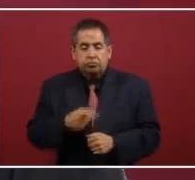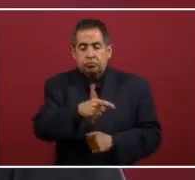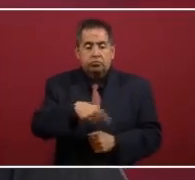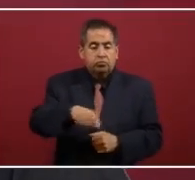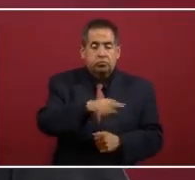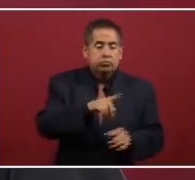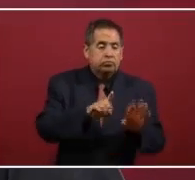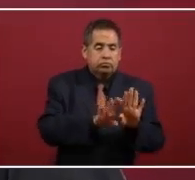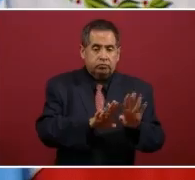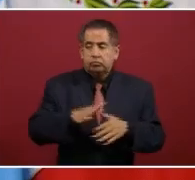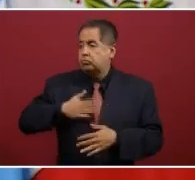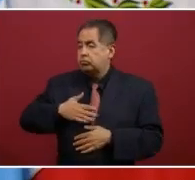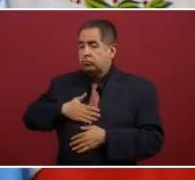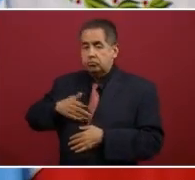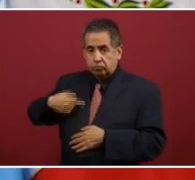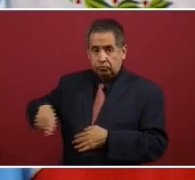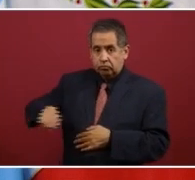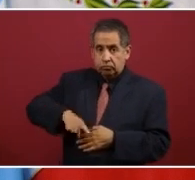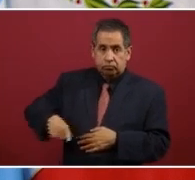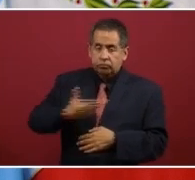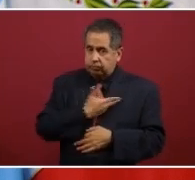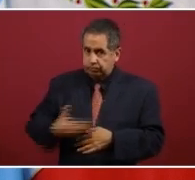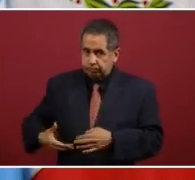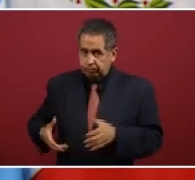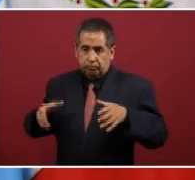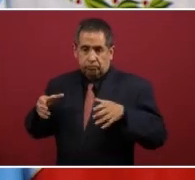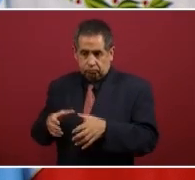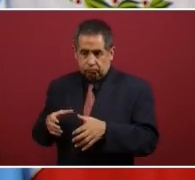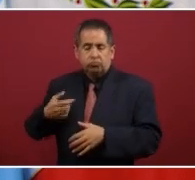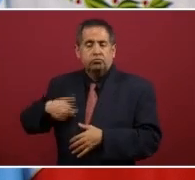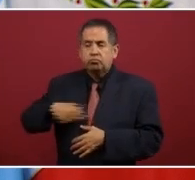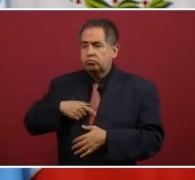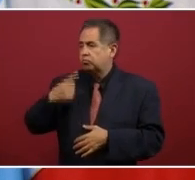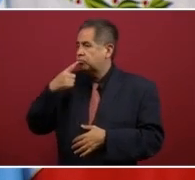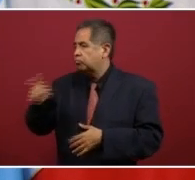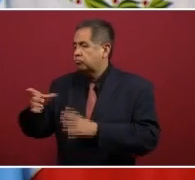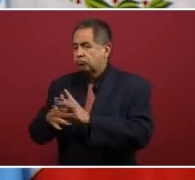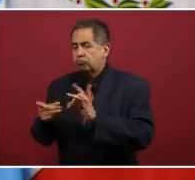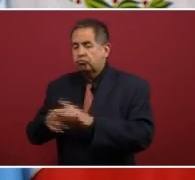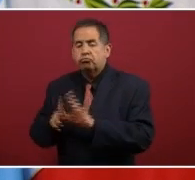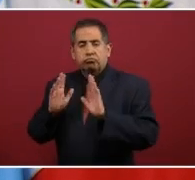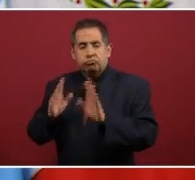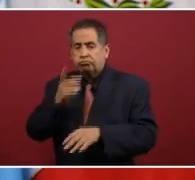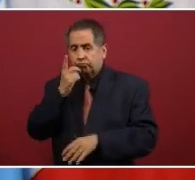con nosotros, con el Ejecutivo, la instrucción es no